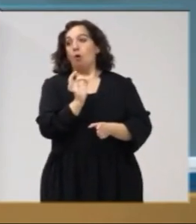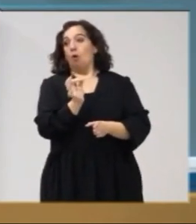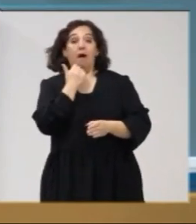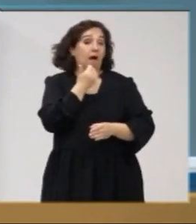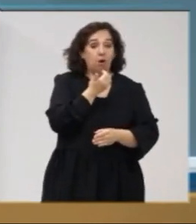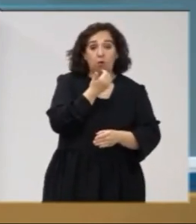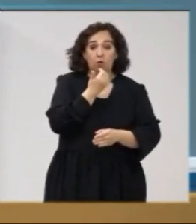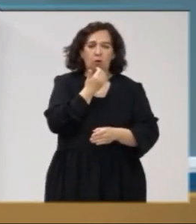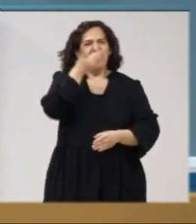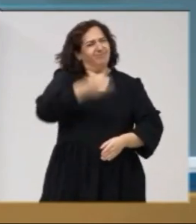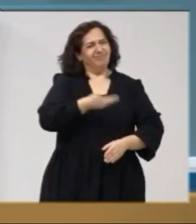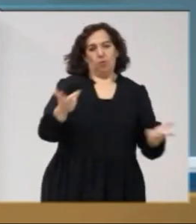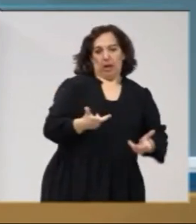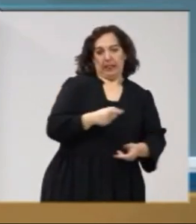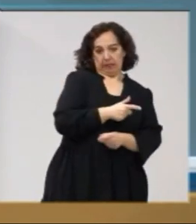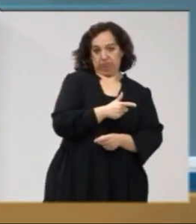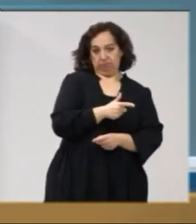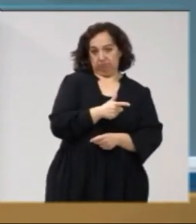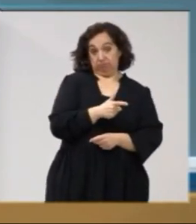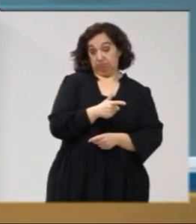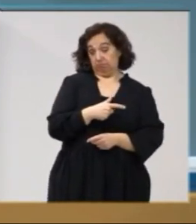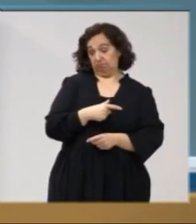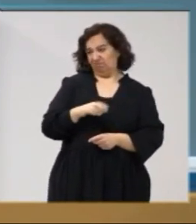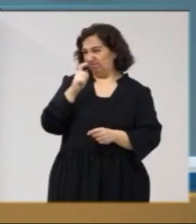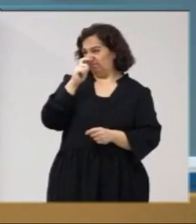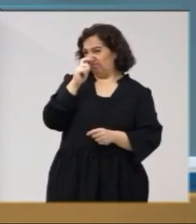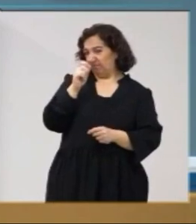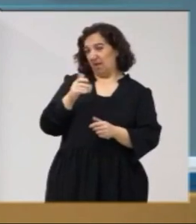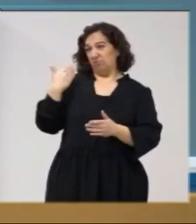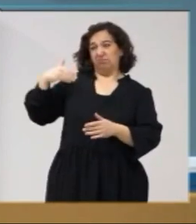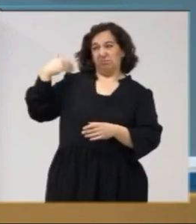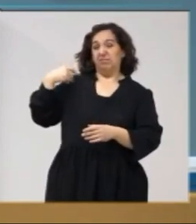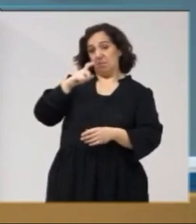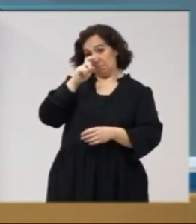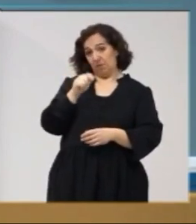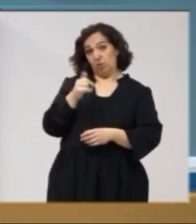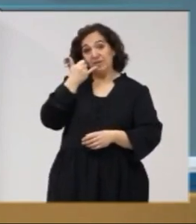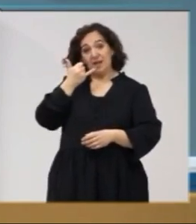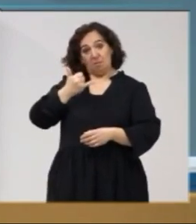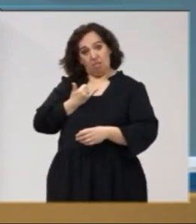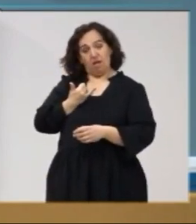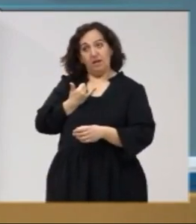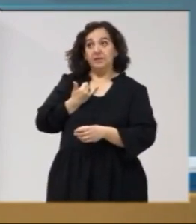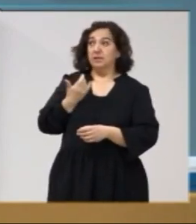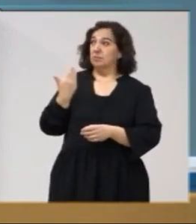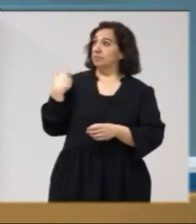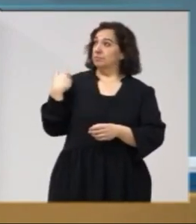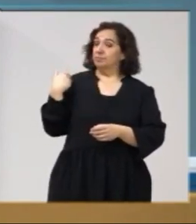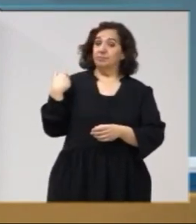que sea muy importante. Recuerdo una llamada en la